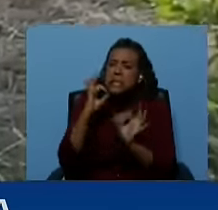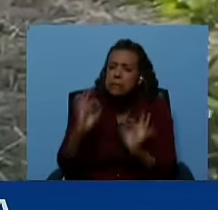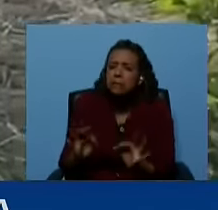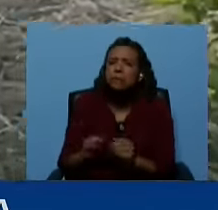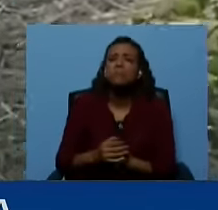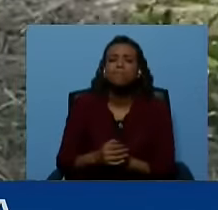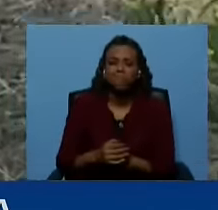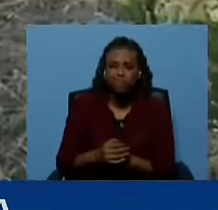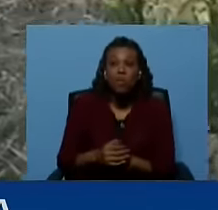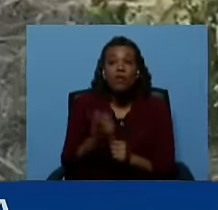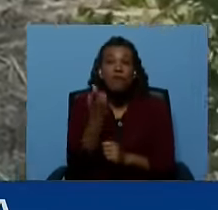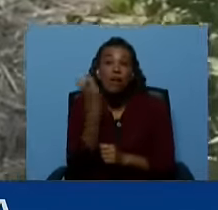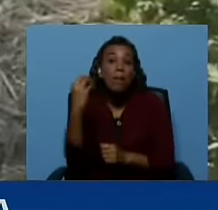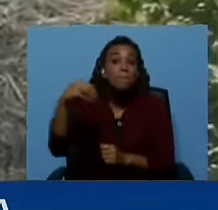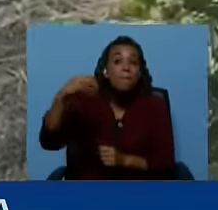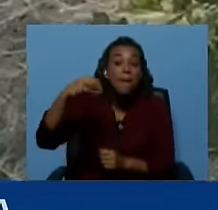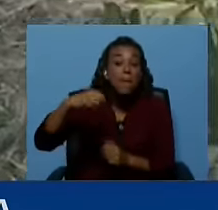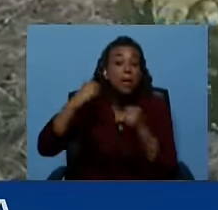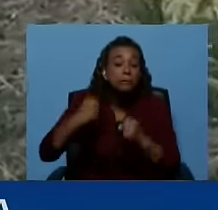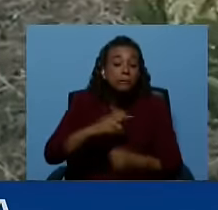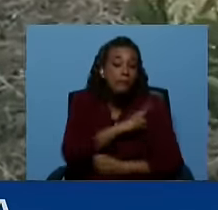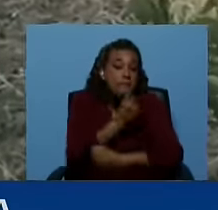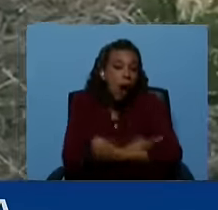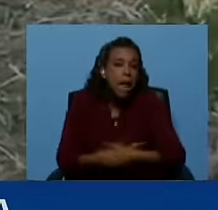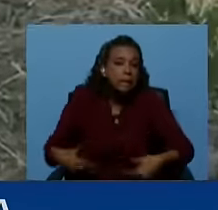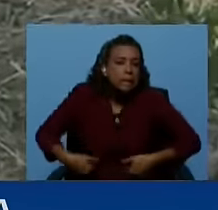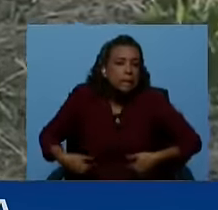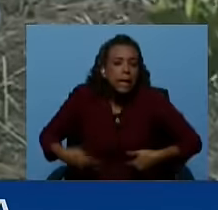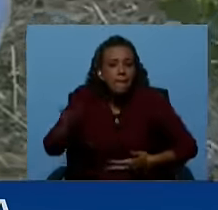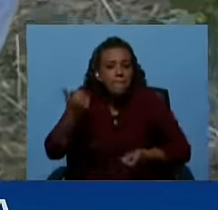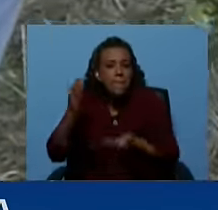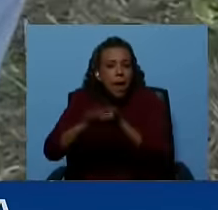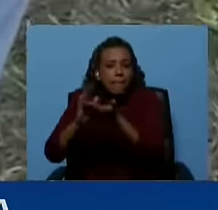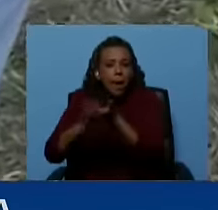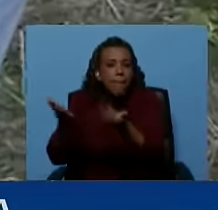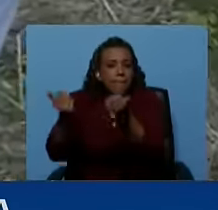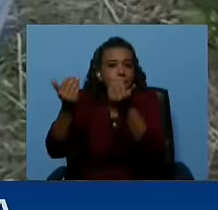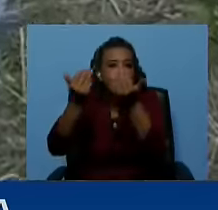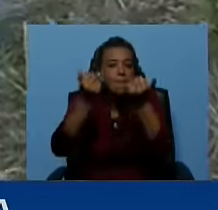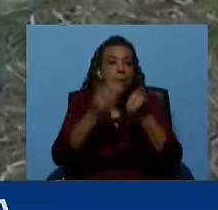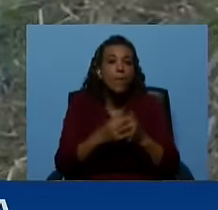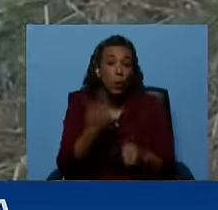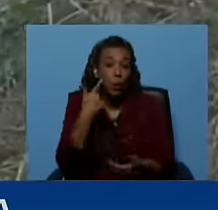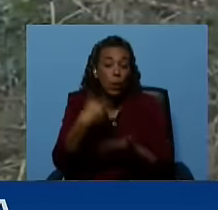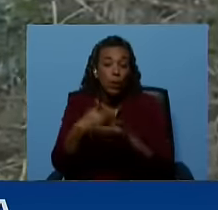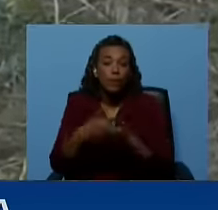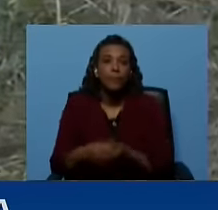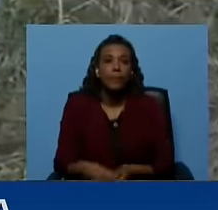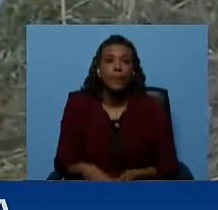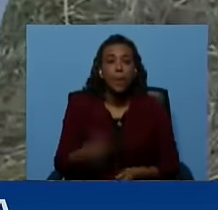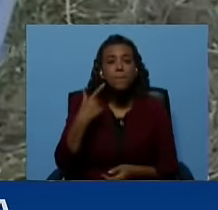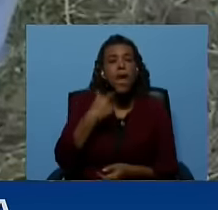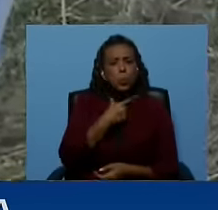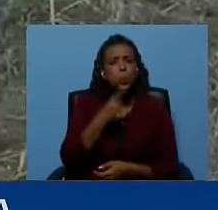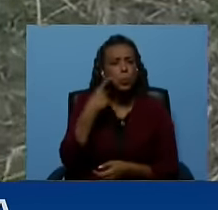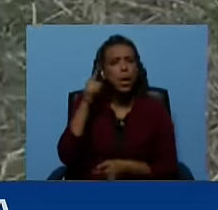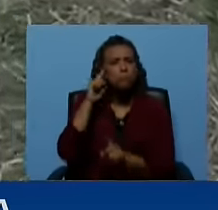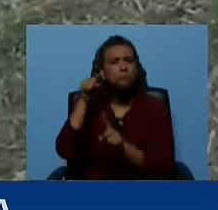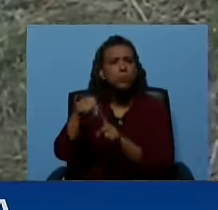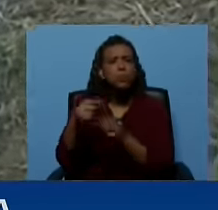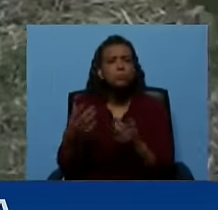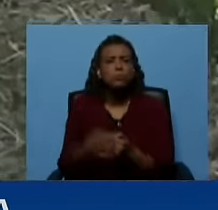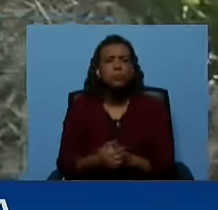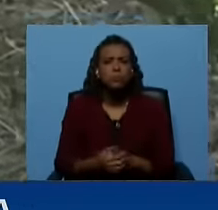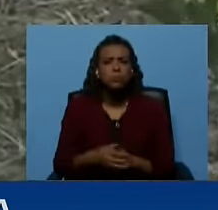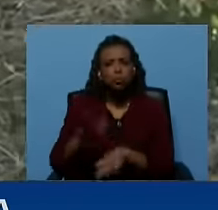presidente Solo falta un poquito más de como que aterrizar pues eso que usted plantea los me gusta que tengamos así como tú estás diciendo